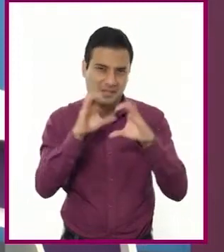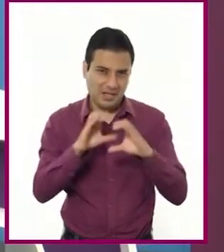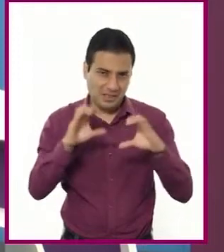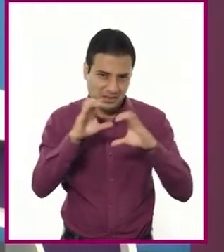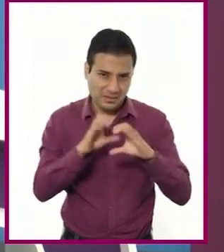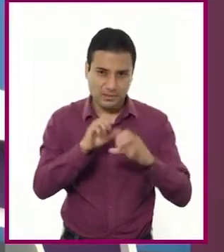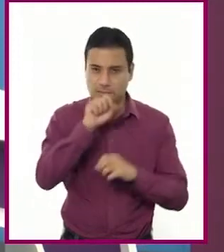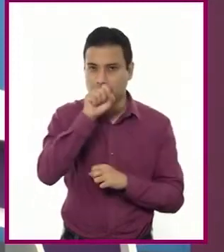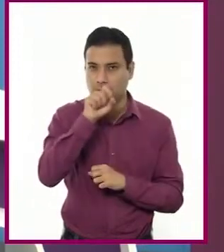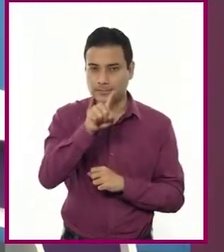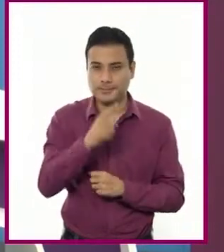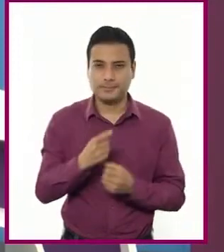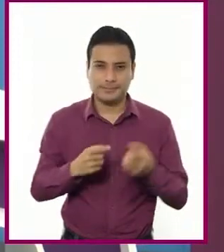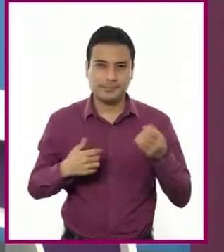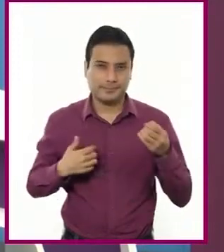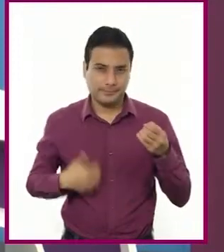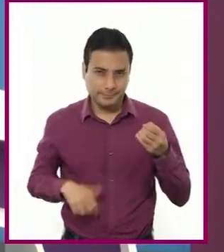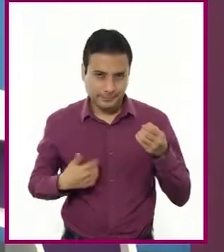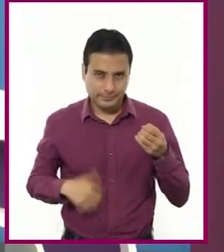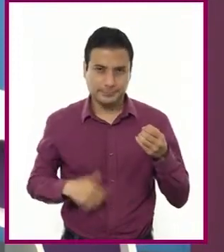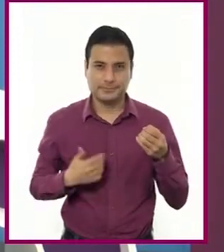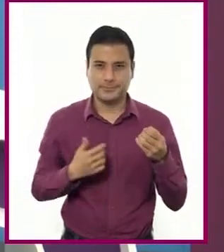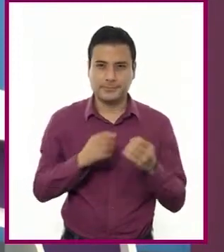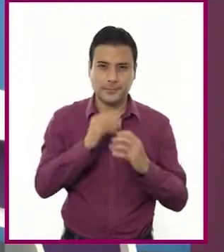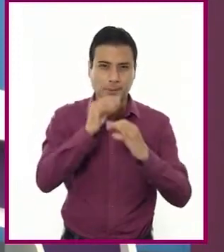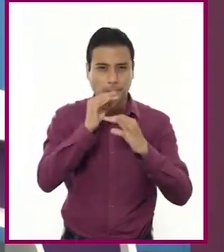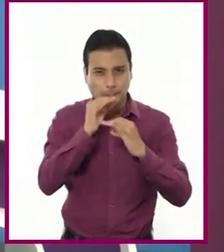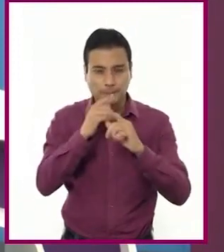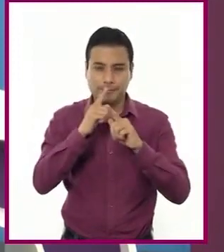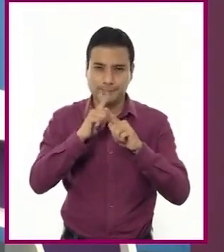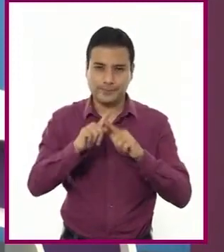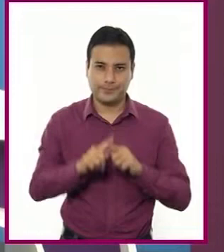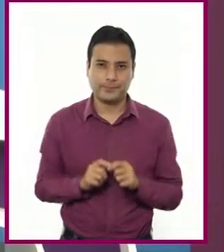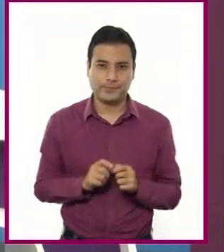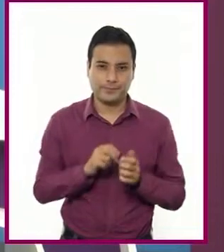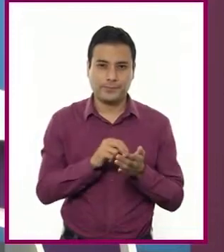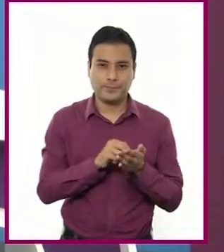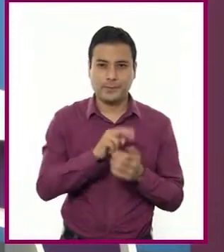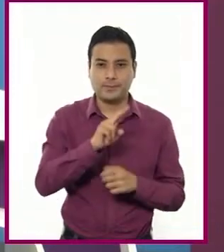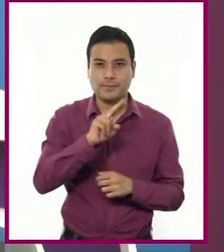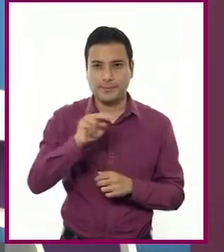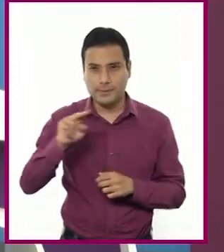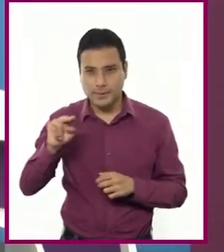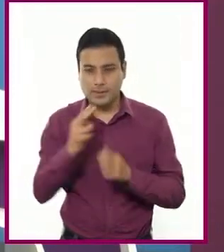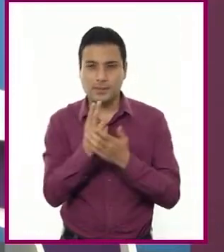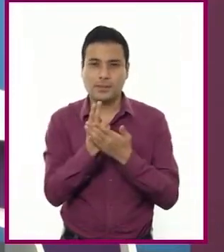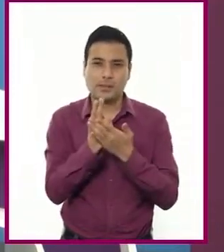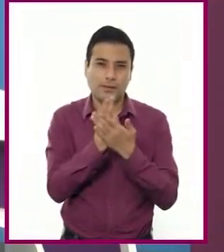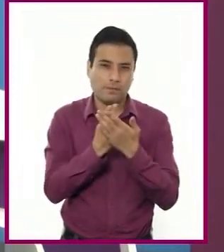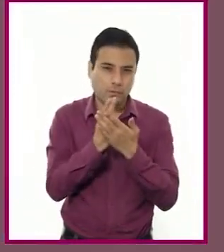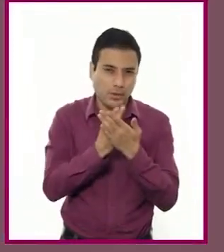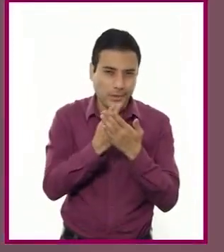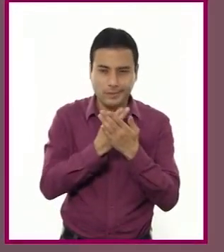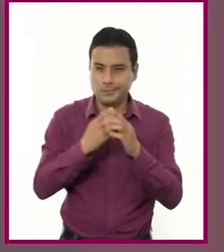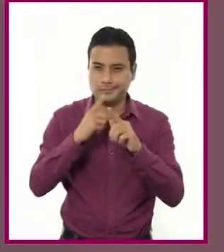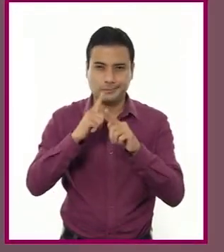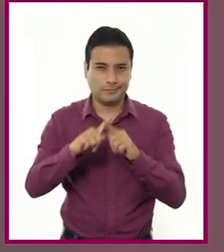a tocar instrumentos de cuerda y viento, a pintar y a dibujar todas las otras artes